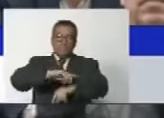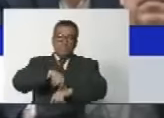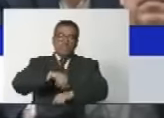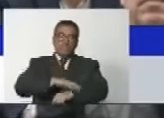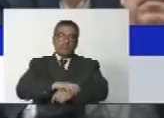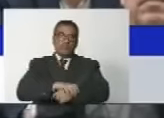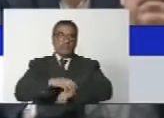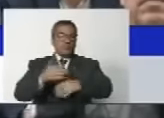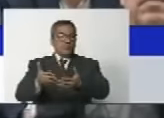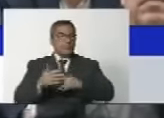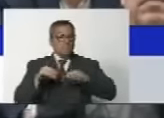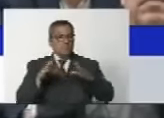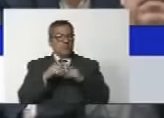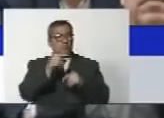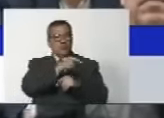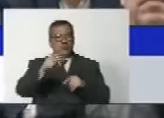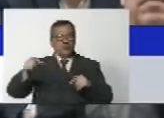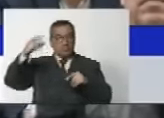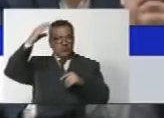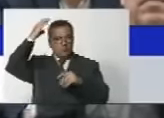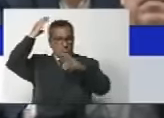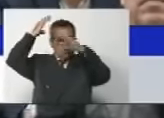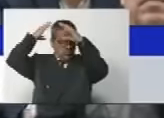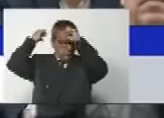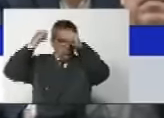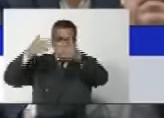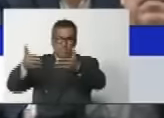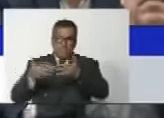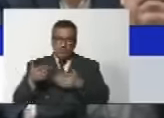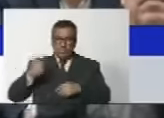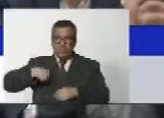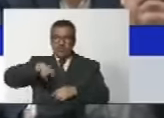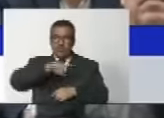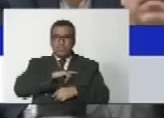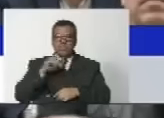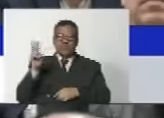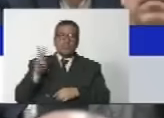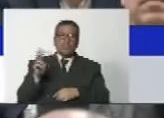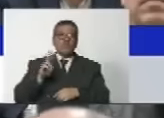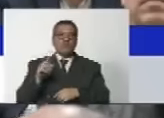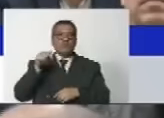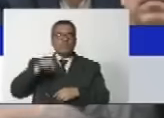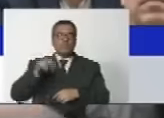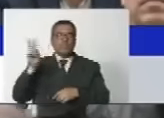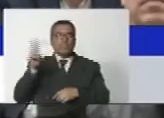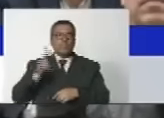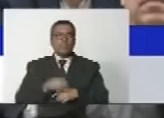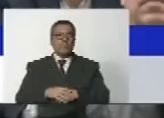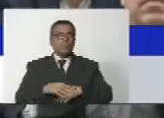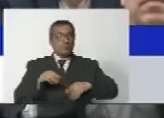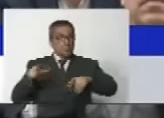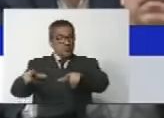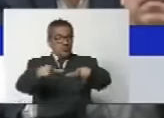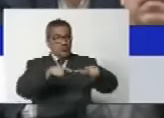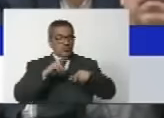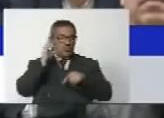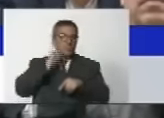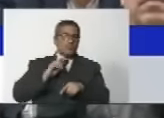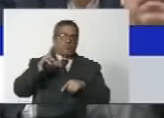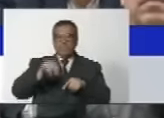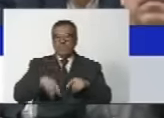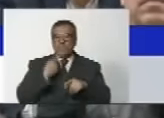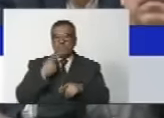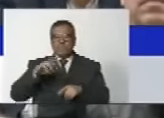horas recibir a todo el personal diplomático que va a llegar a nuestra tierra. En Venezuela, en la patria de Bolívar, no